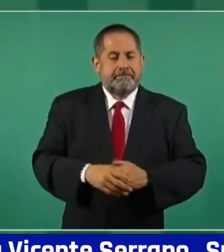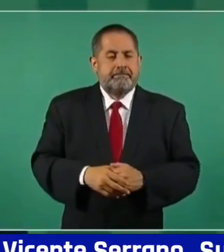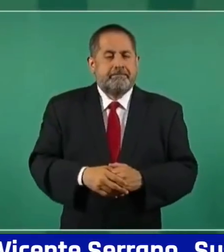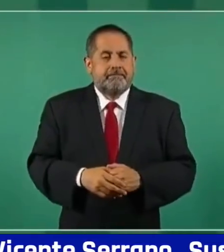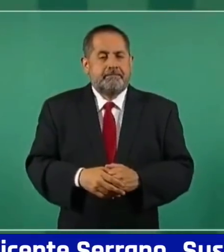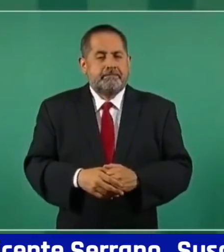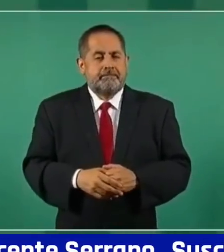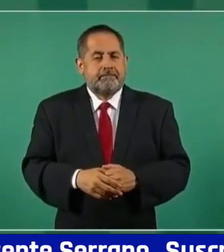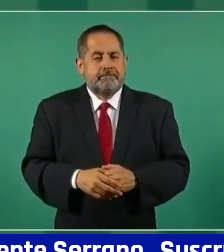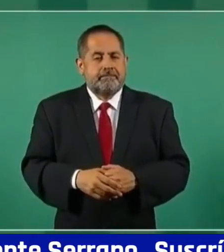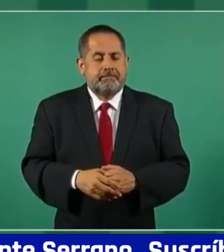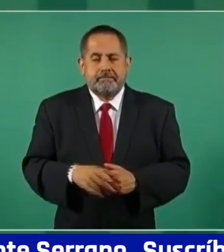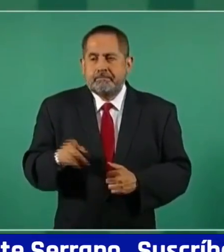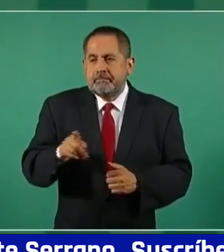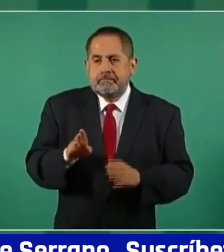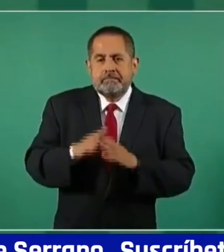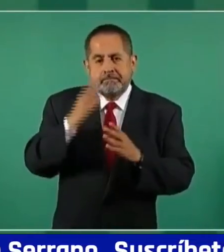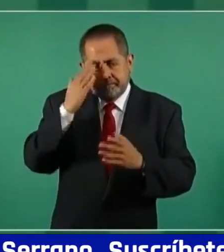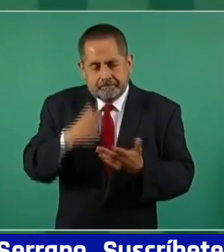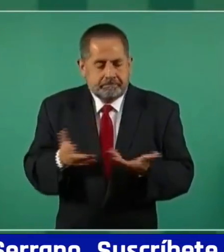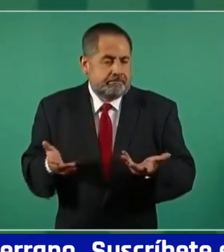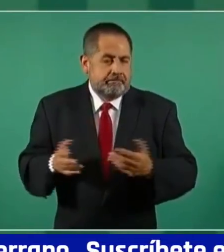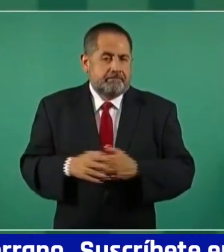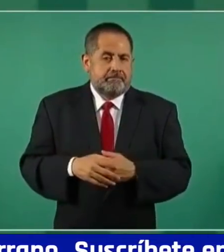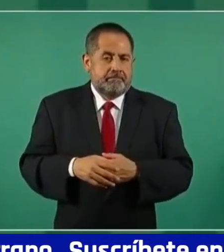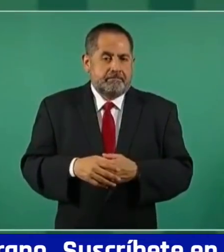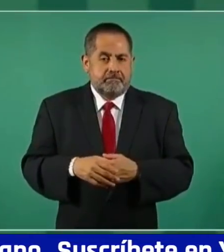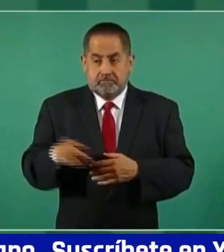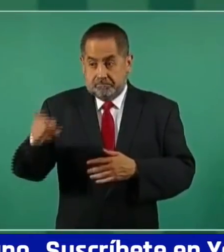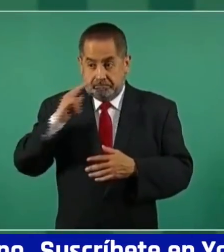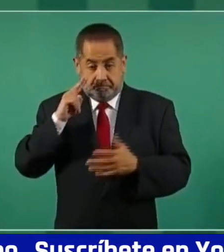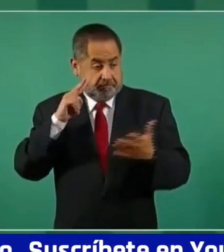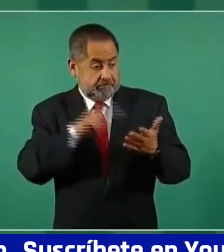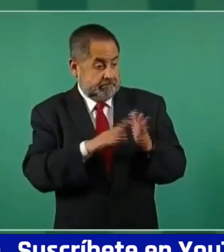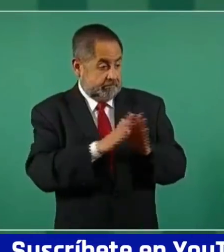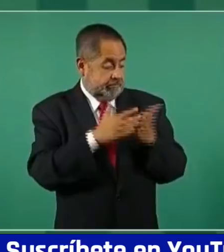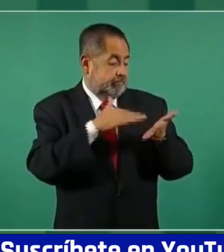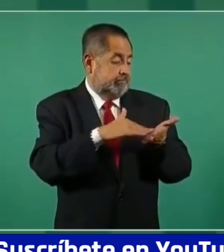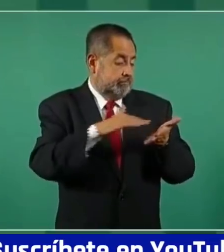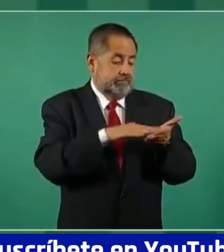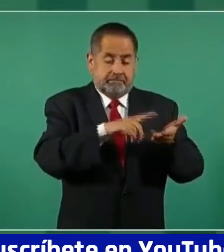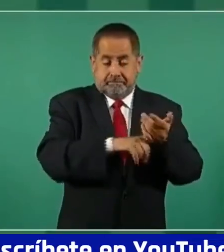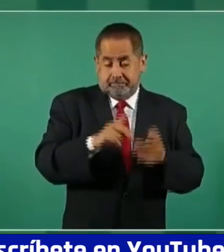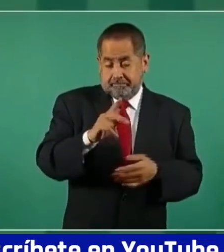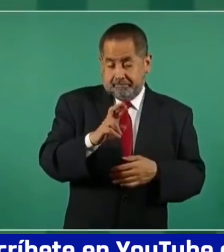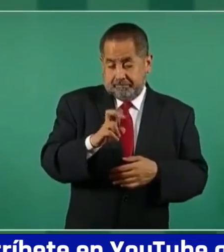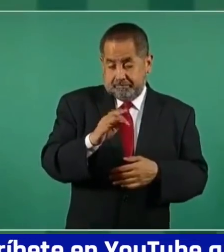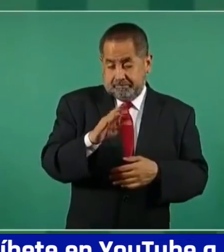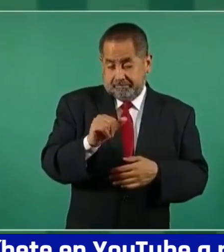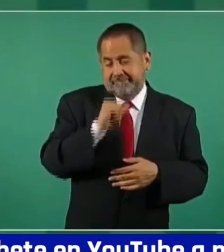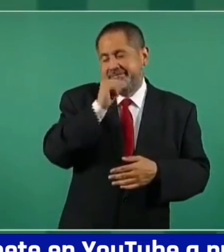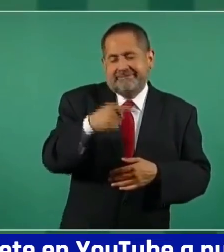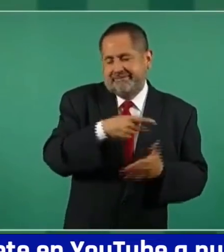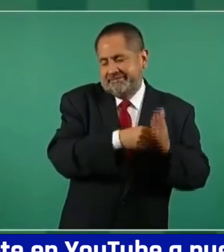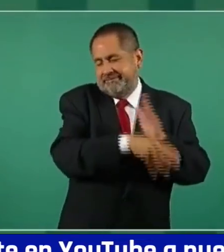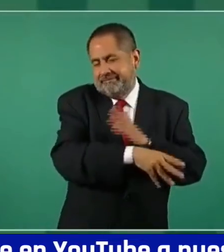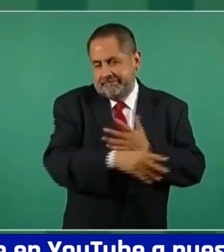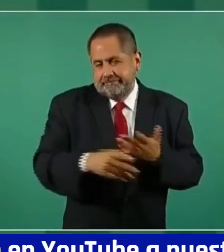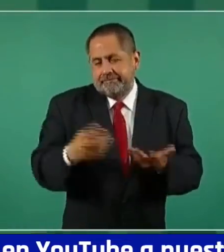¿cómo se enteran? Ni modo que lo van a leer en el Reforma.